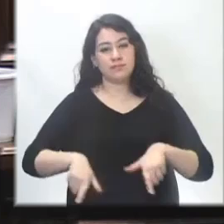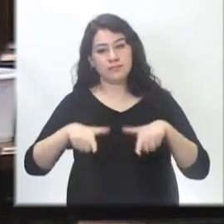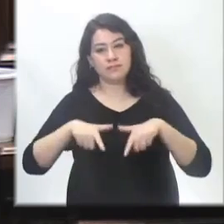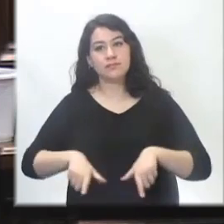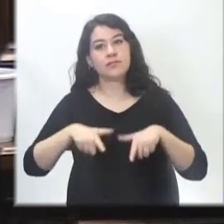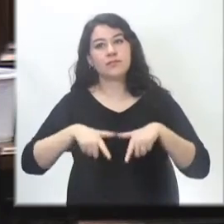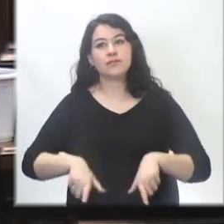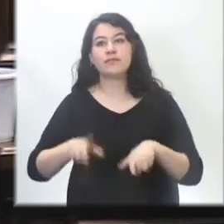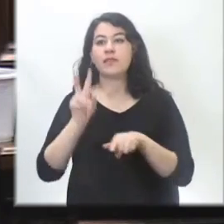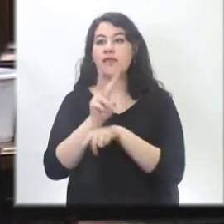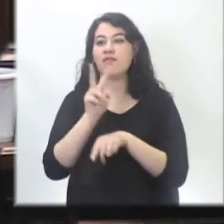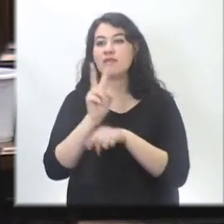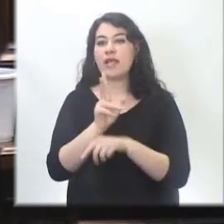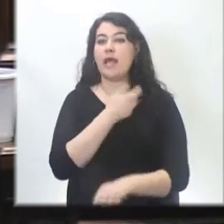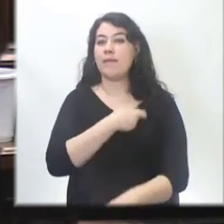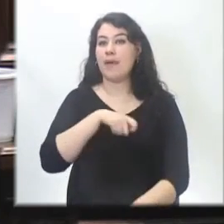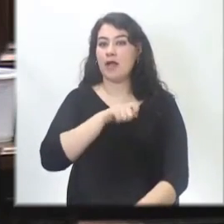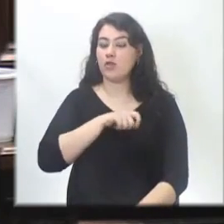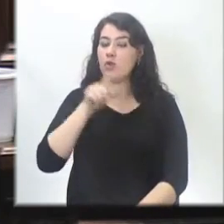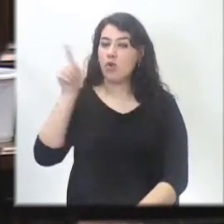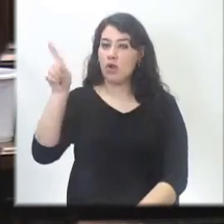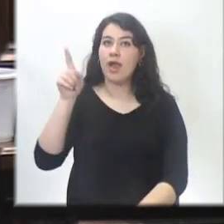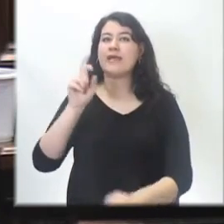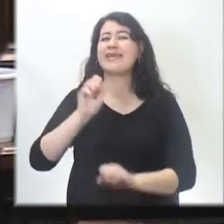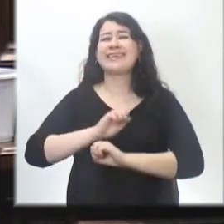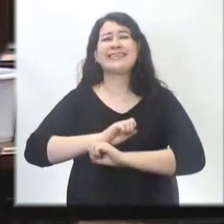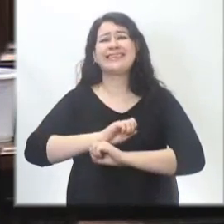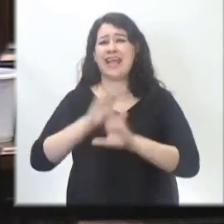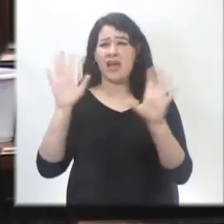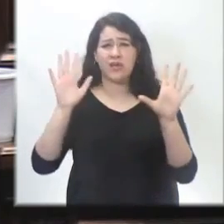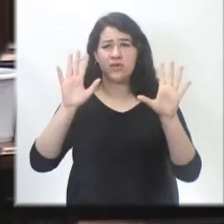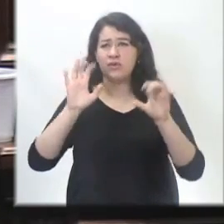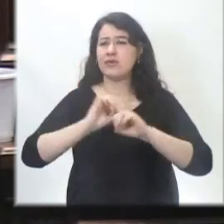Defensa español, donde queda clarísimo